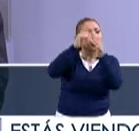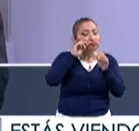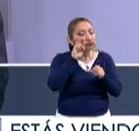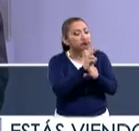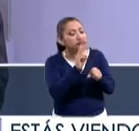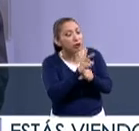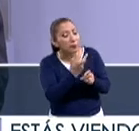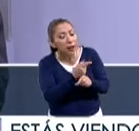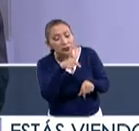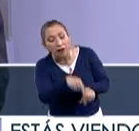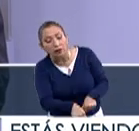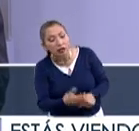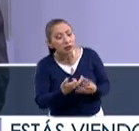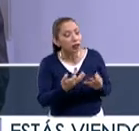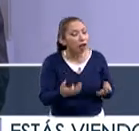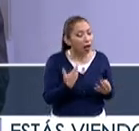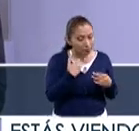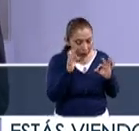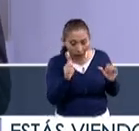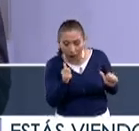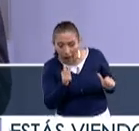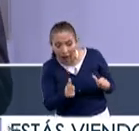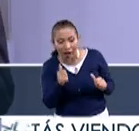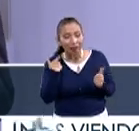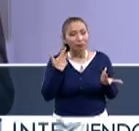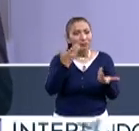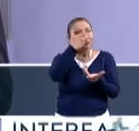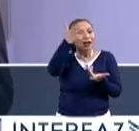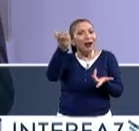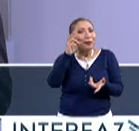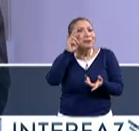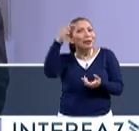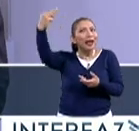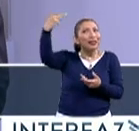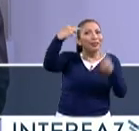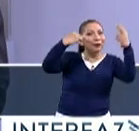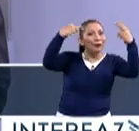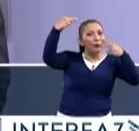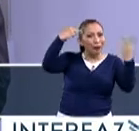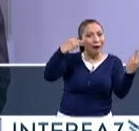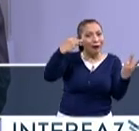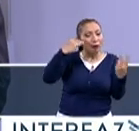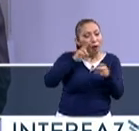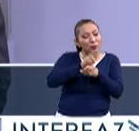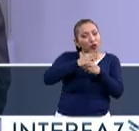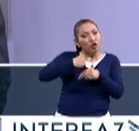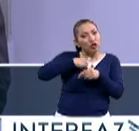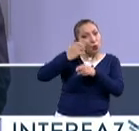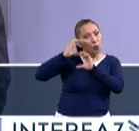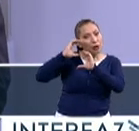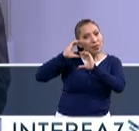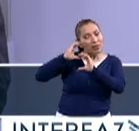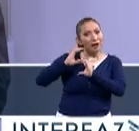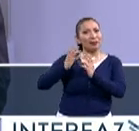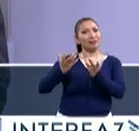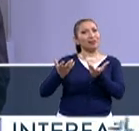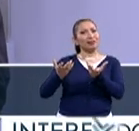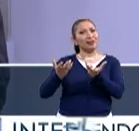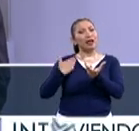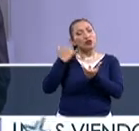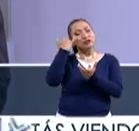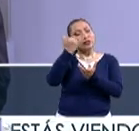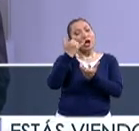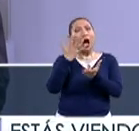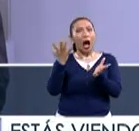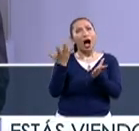alertas a lo que nos pasa aquí en la tierra, y entonces de alguna manera están velando por nosotros y le iremos